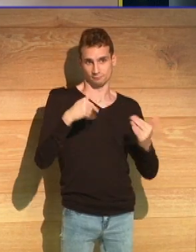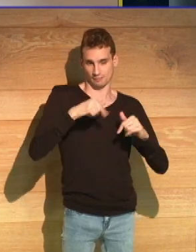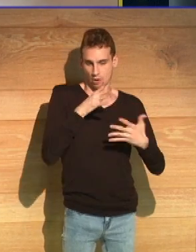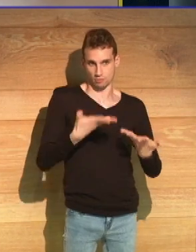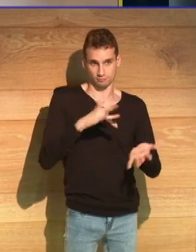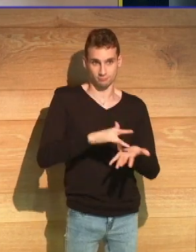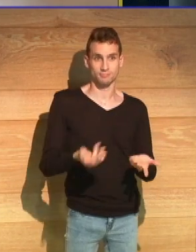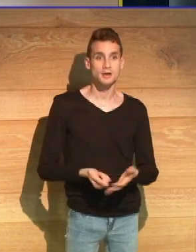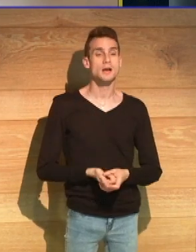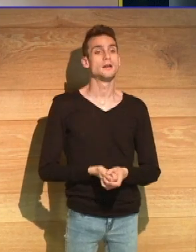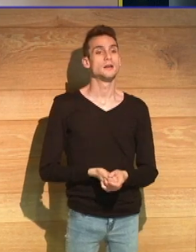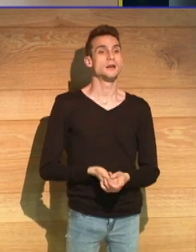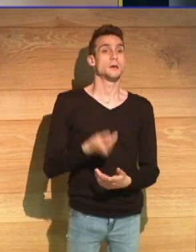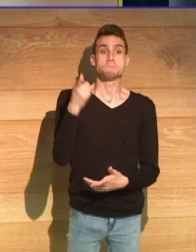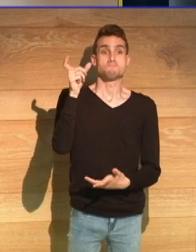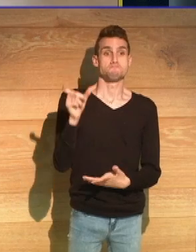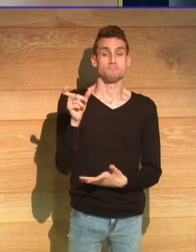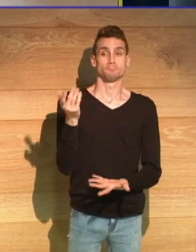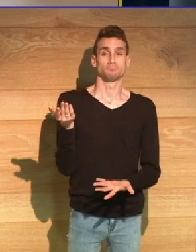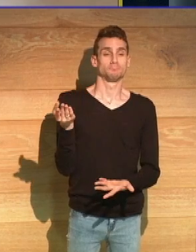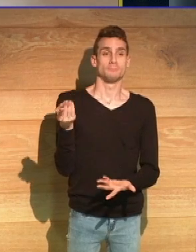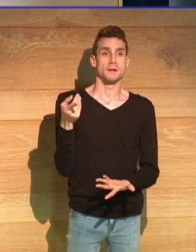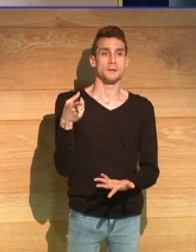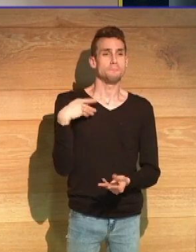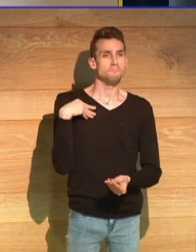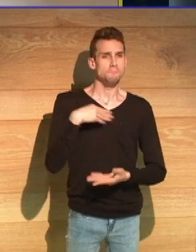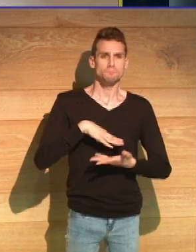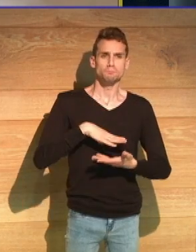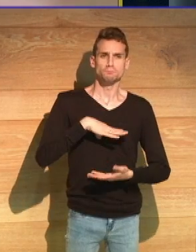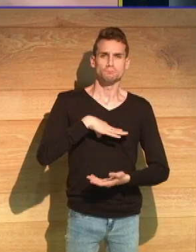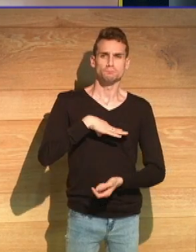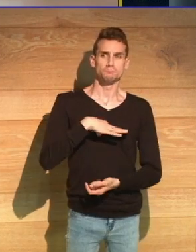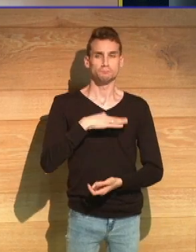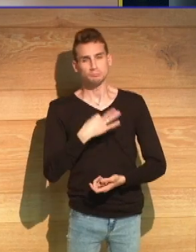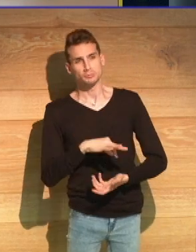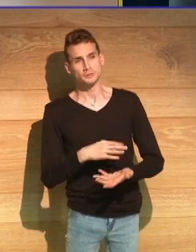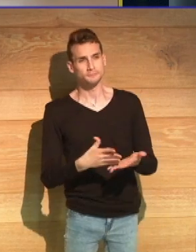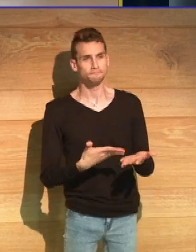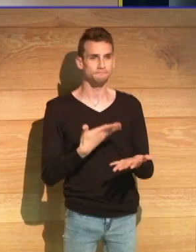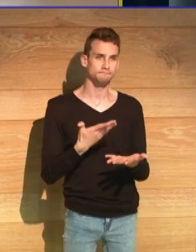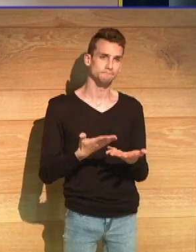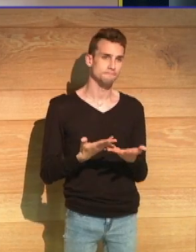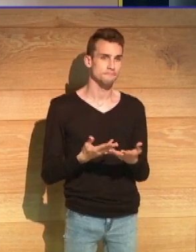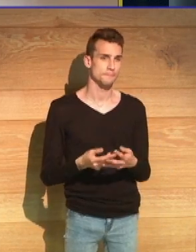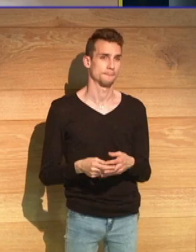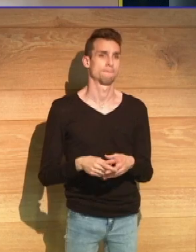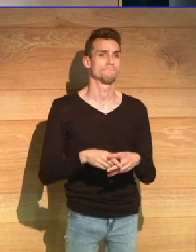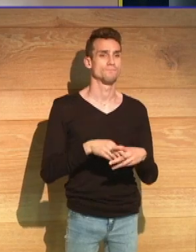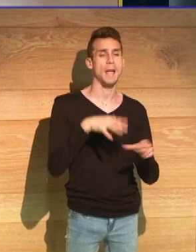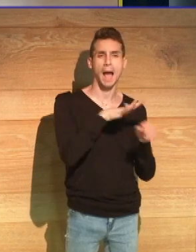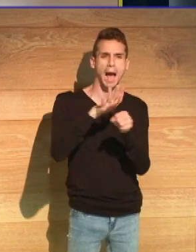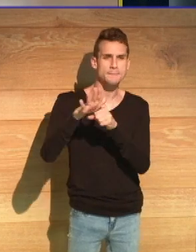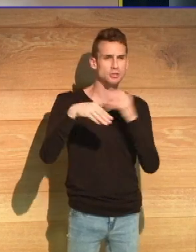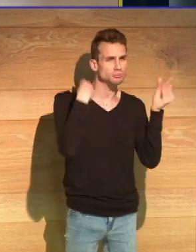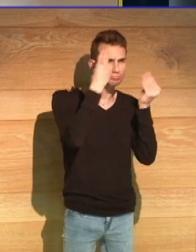Alguien que era capaz de alguna manera de transitar por muchas esferas del pensamiento que le